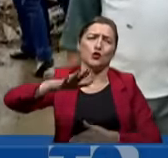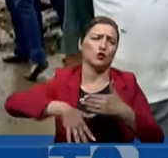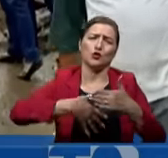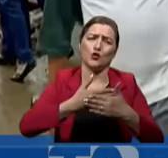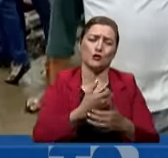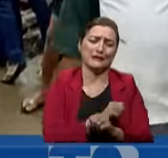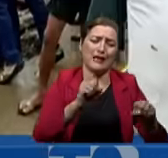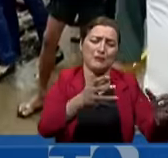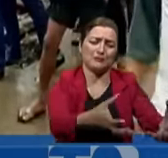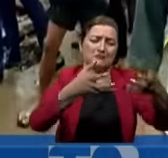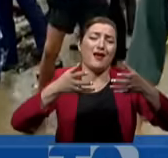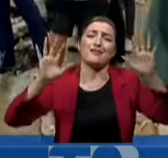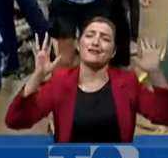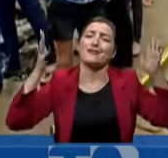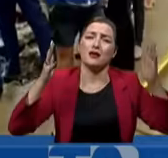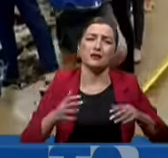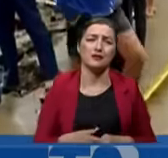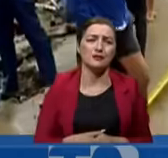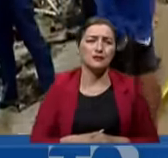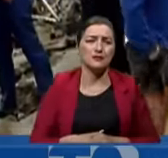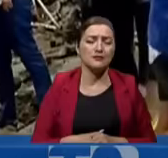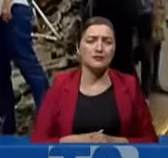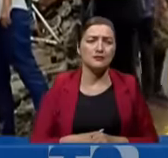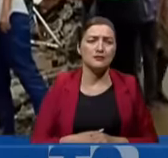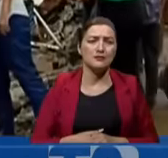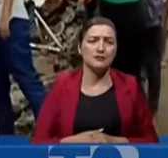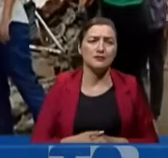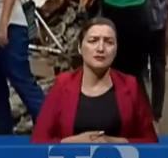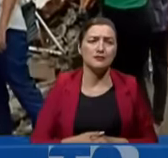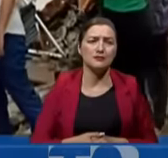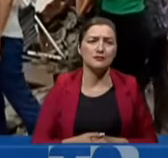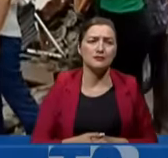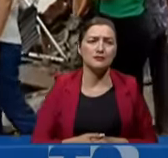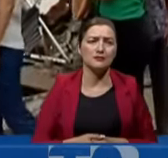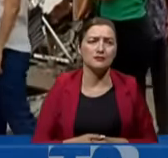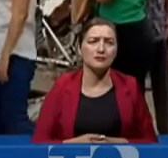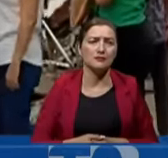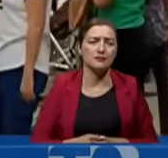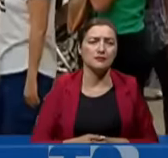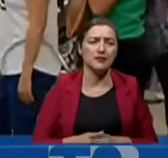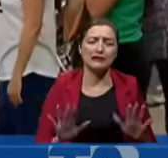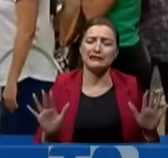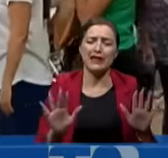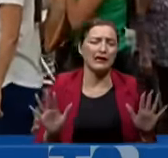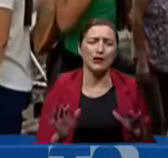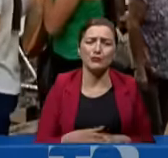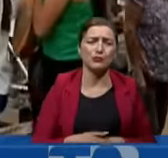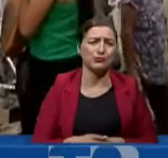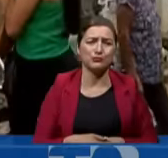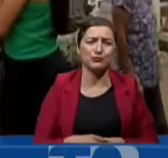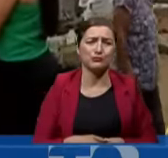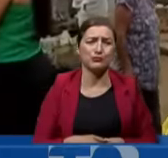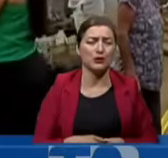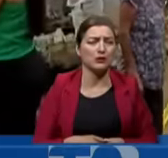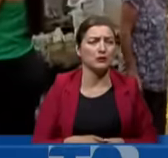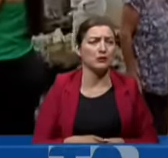avanzamos, absolutamente no avanzamos a sacar nada. No avanzamos a sacar todo, absolutamente nada. Se quedé así. ¿Hasta el momento las autoridades